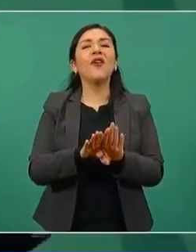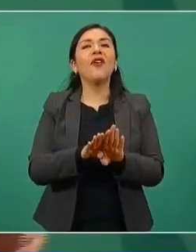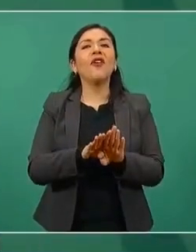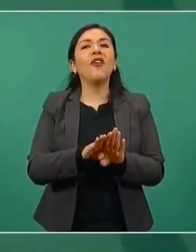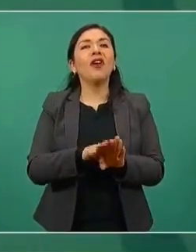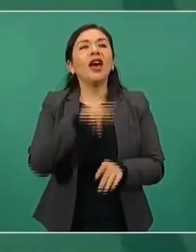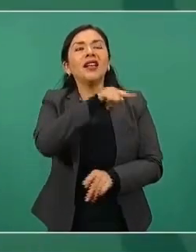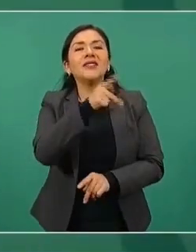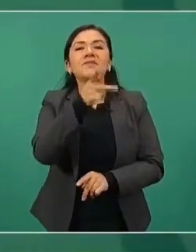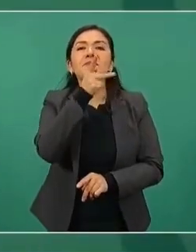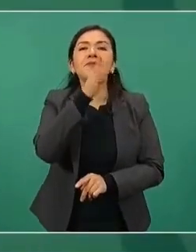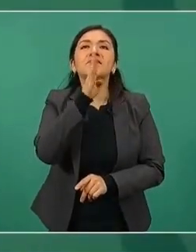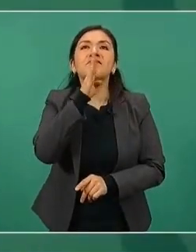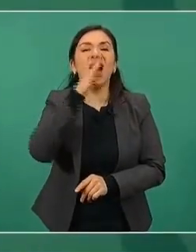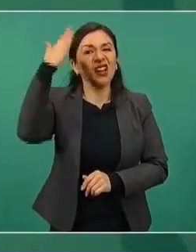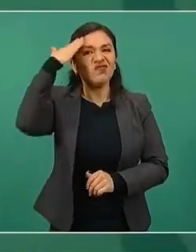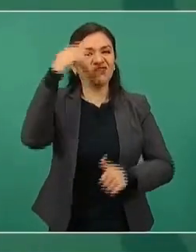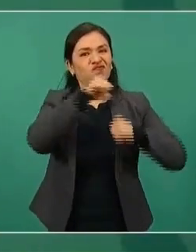eran los que